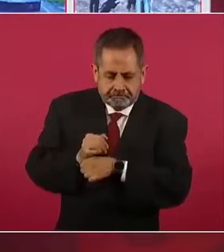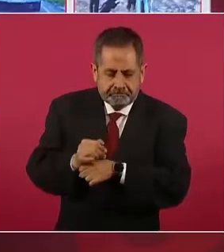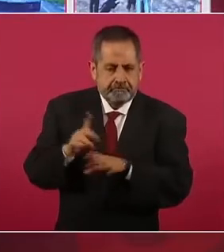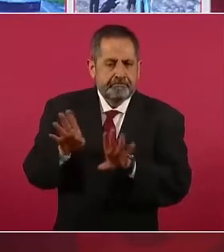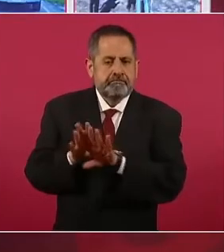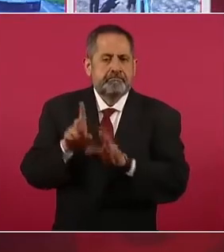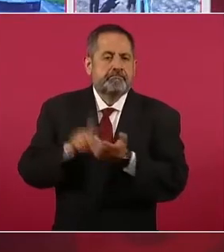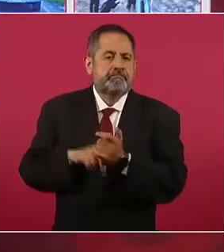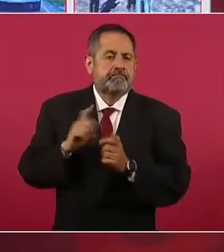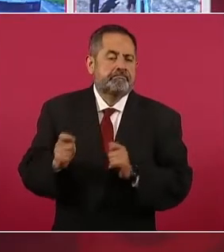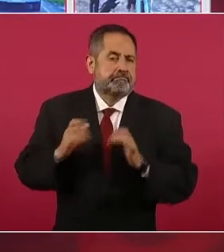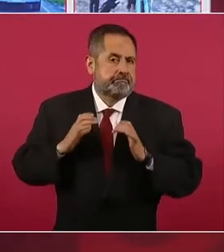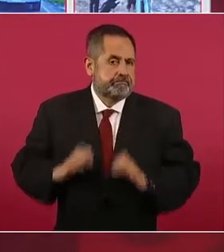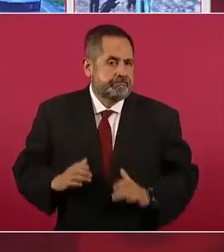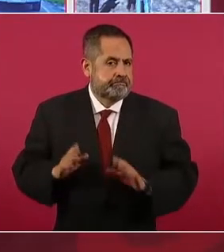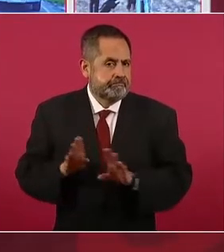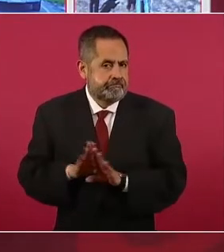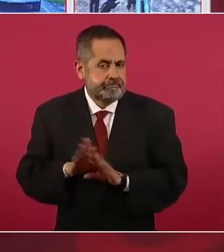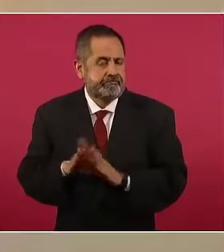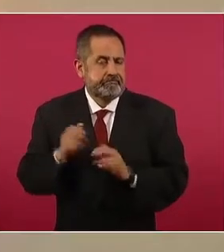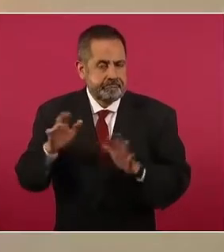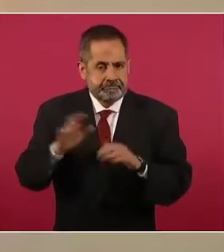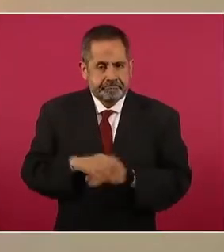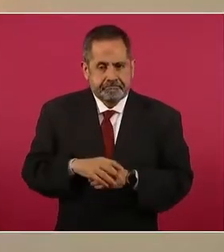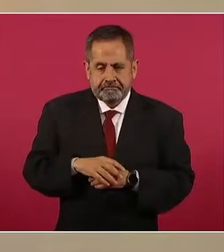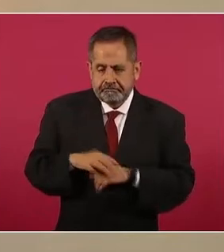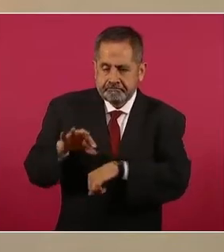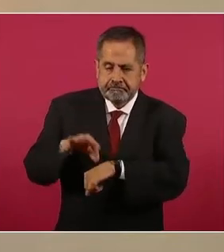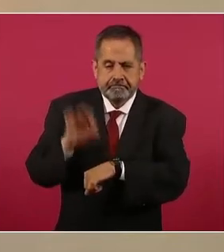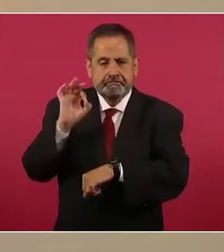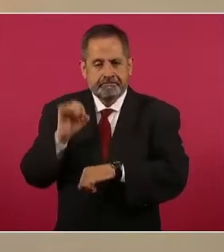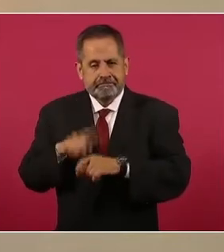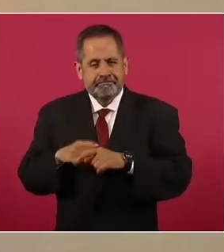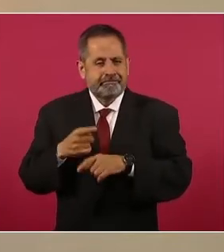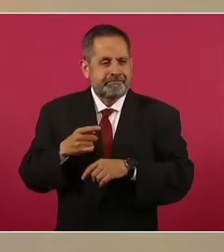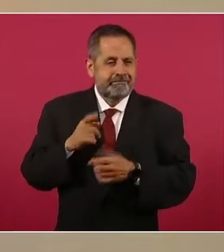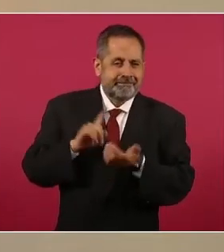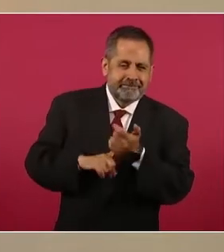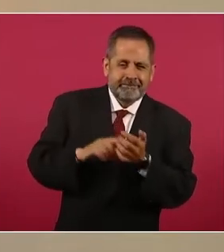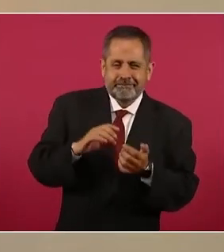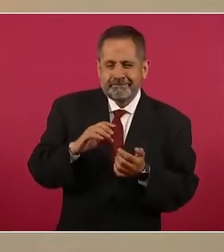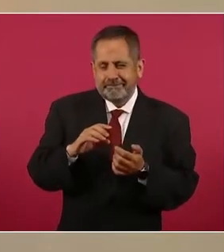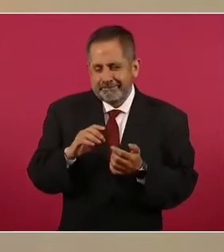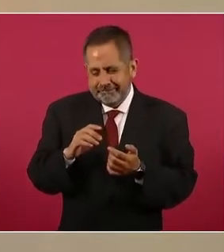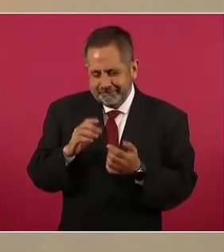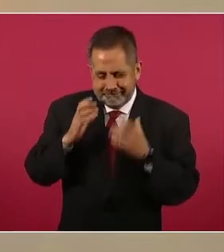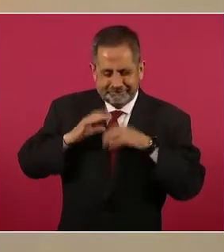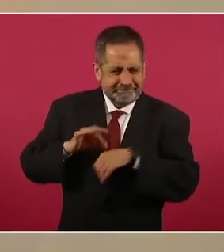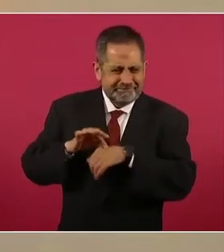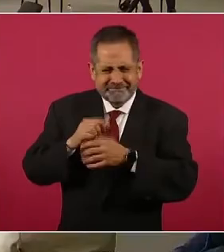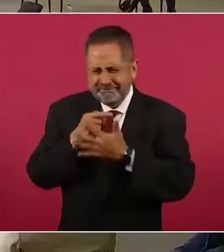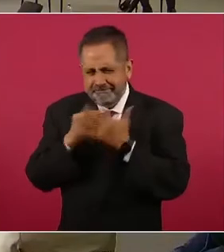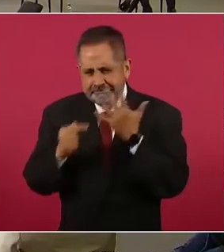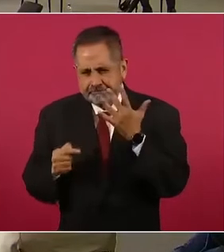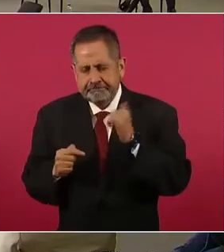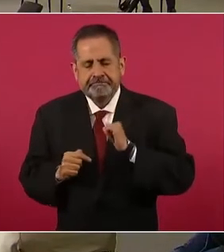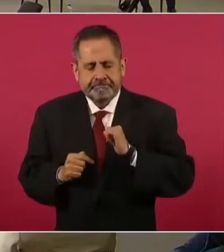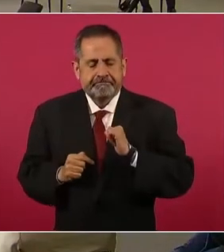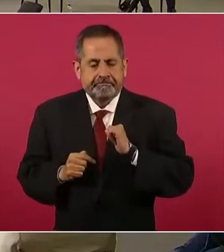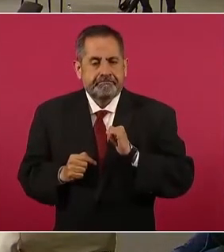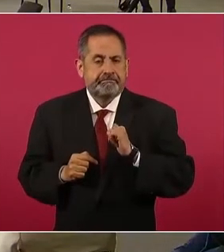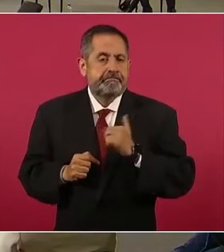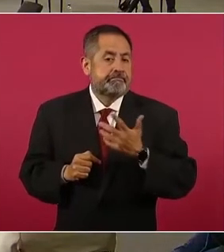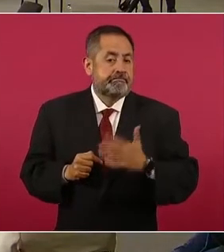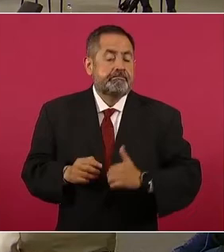forenses correspondientes y los estudios histopatológicos. Se acordó, anterior, por